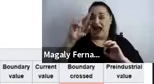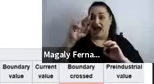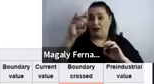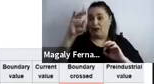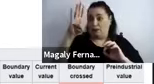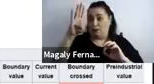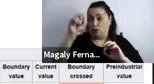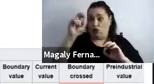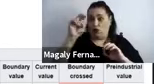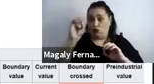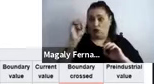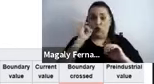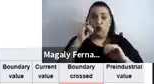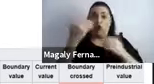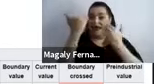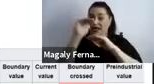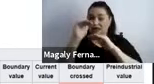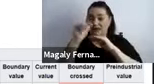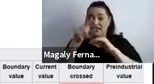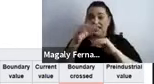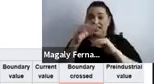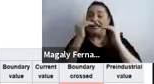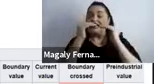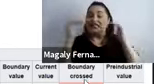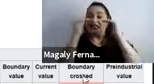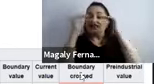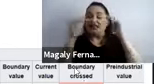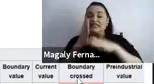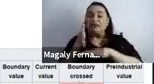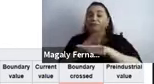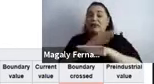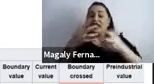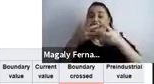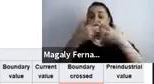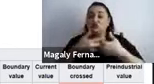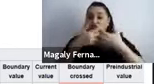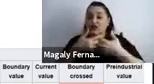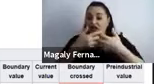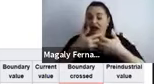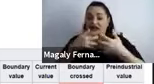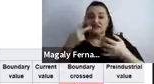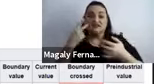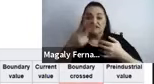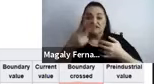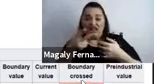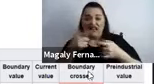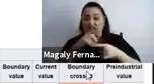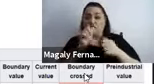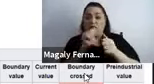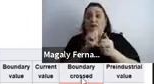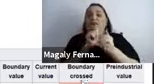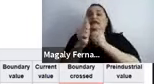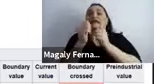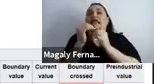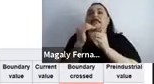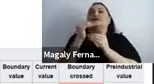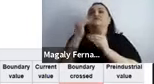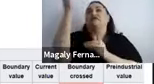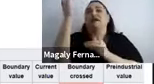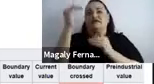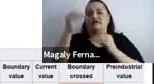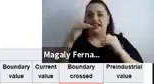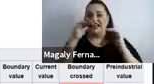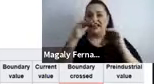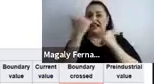de carbono límite y los niveles preindustriales, y si se han traspasado o no esos límites,